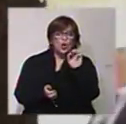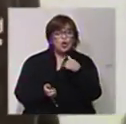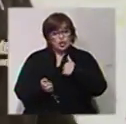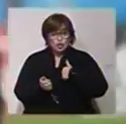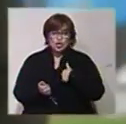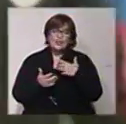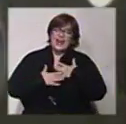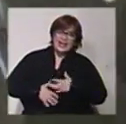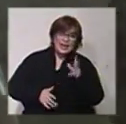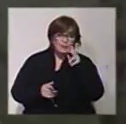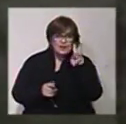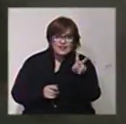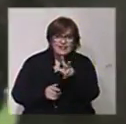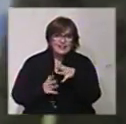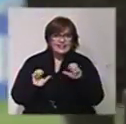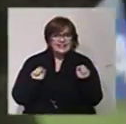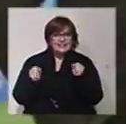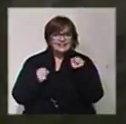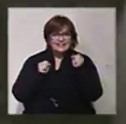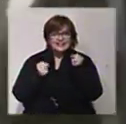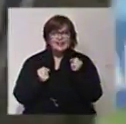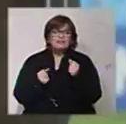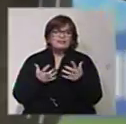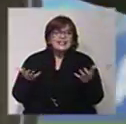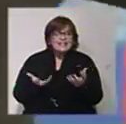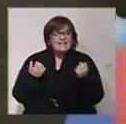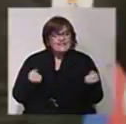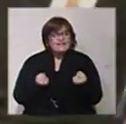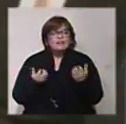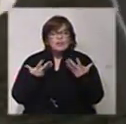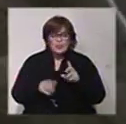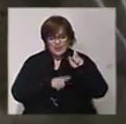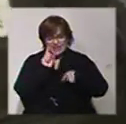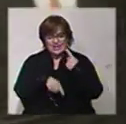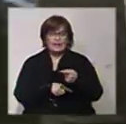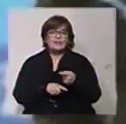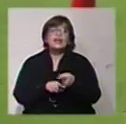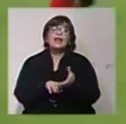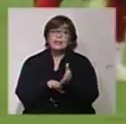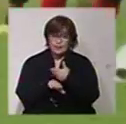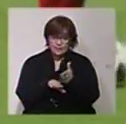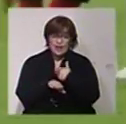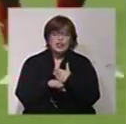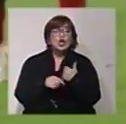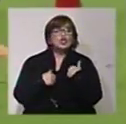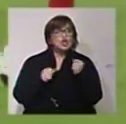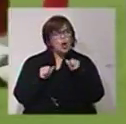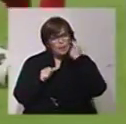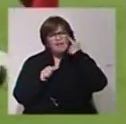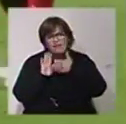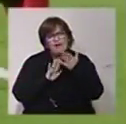estas imágenes, me entra venir. Entra de que se viene el partido. Como una ansiedad para mañana. Es temprano también, ¿no? No estoy tan exitista.